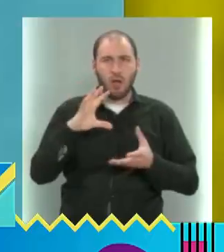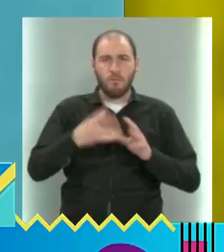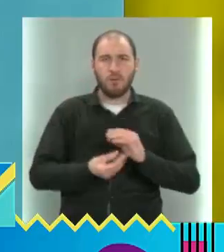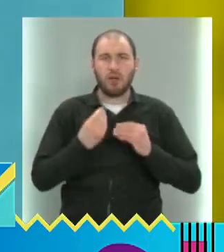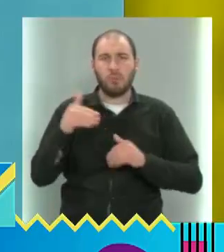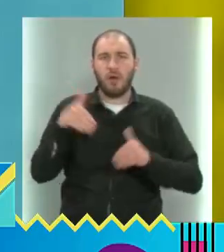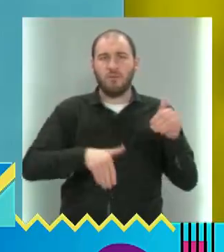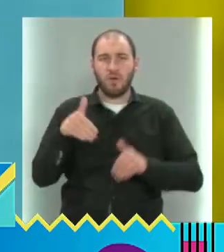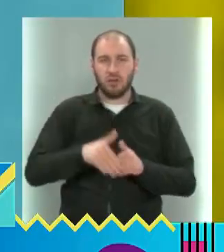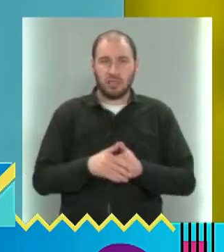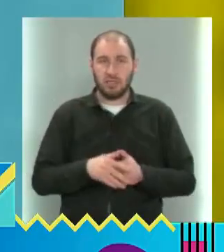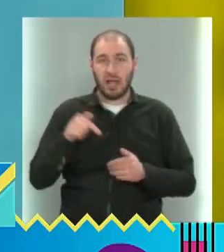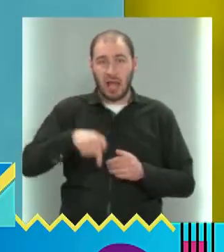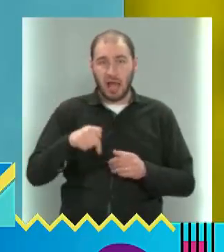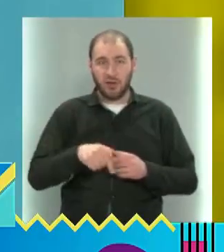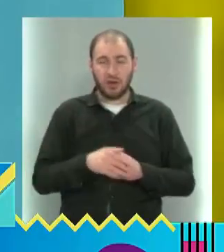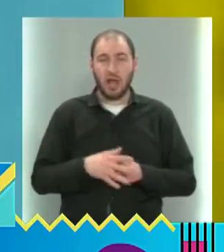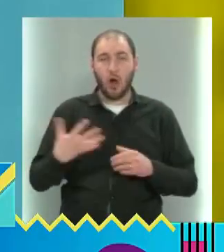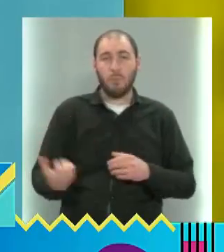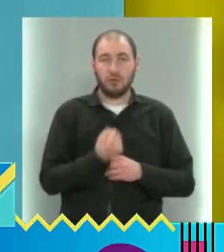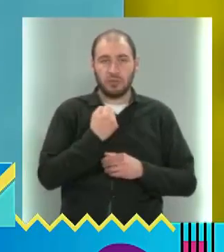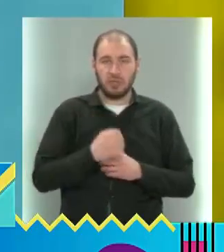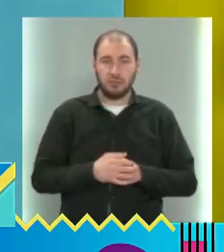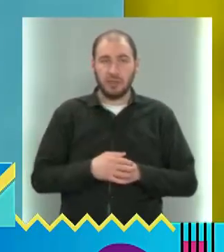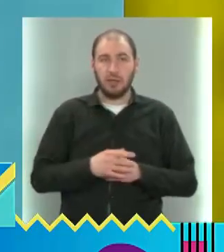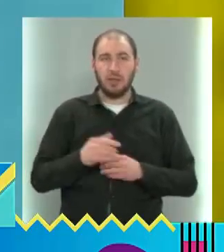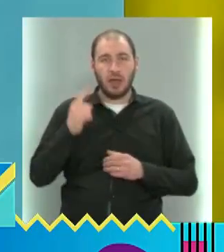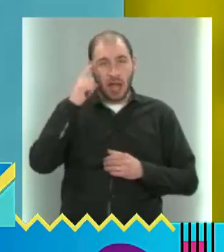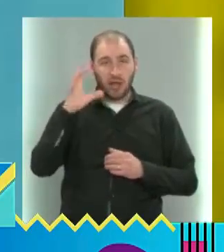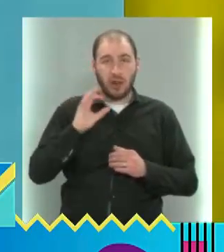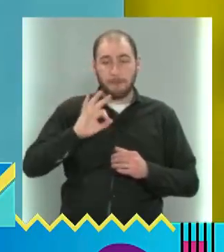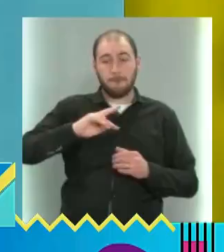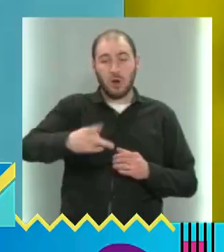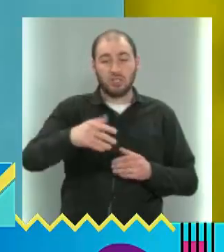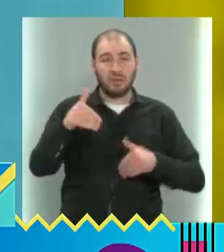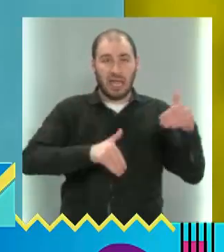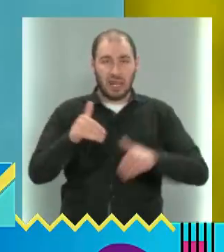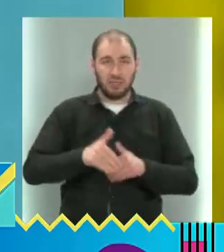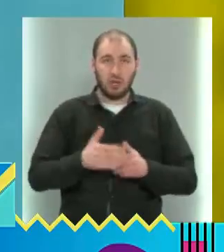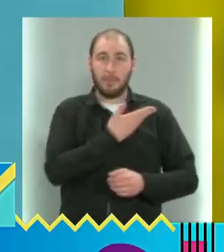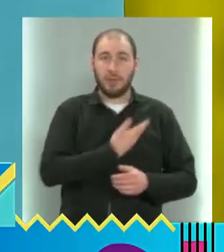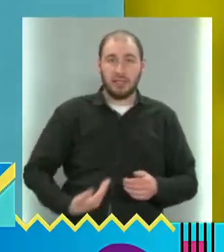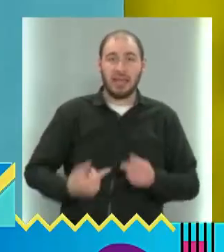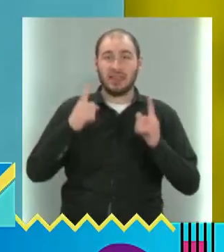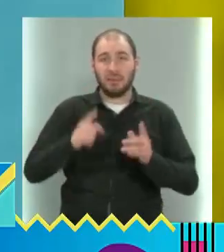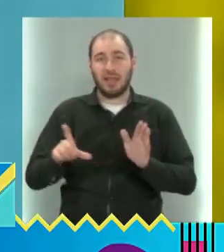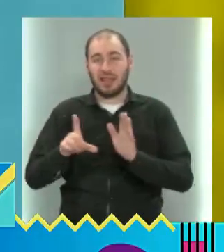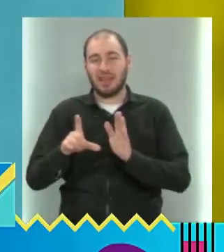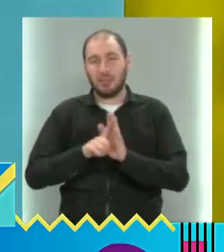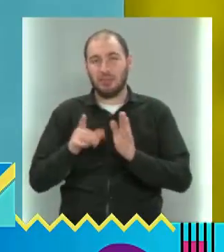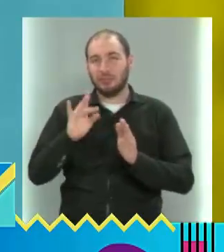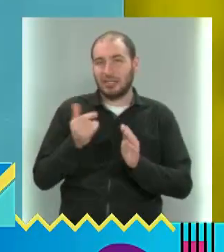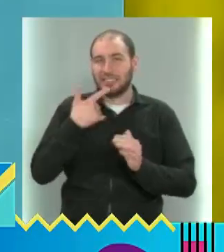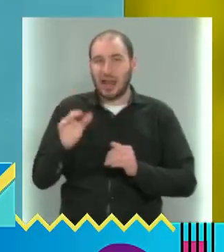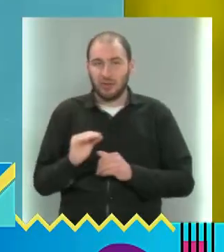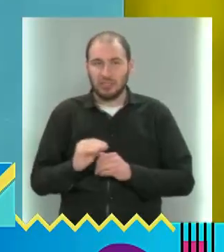van a votar en esta oportunidad, bueno, tenerlo en cuenta en próximas elecciones tanto presidenciales como legislativas. La